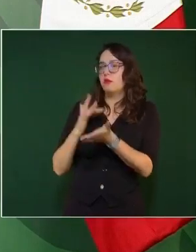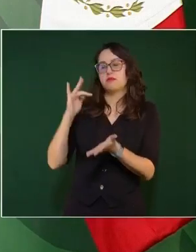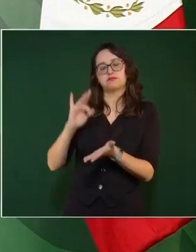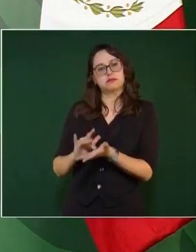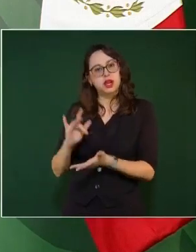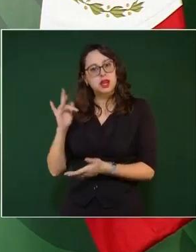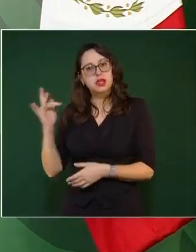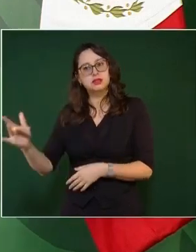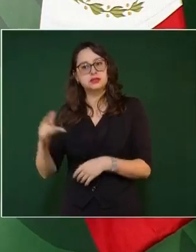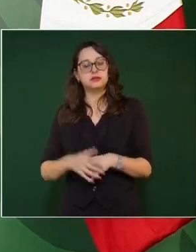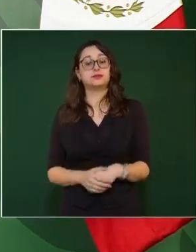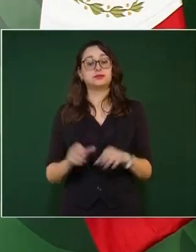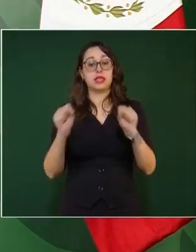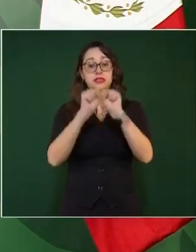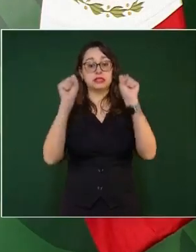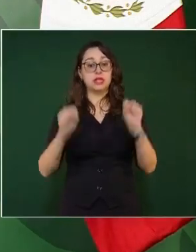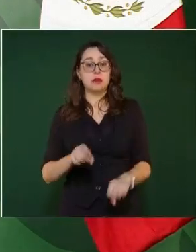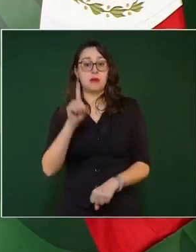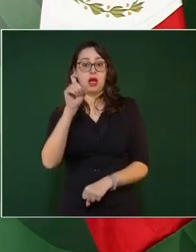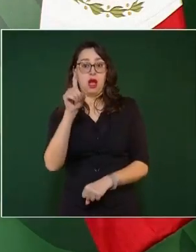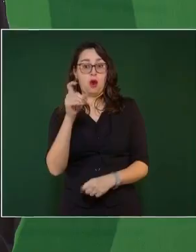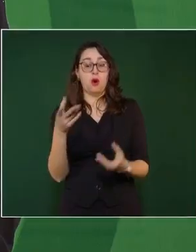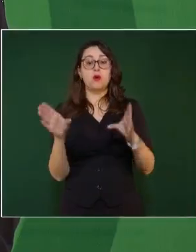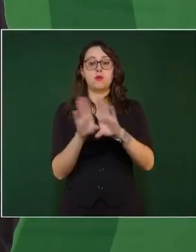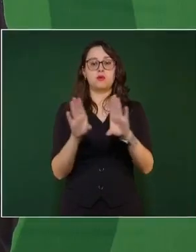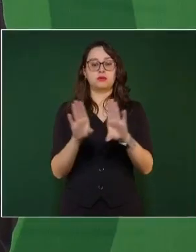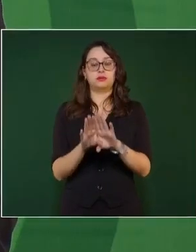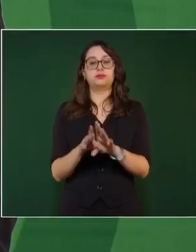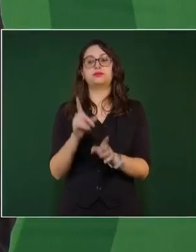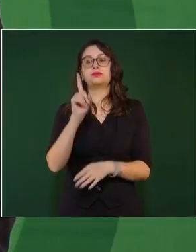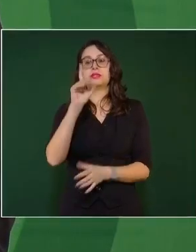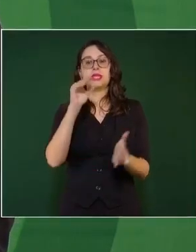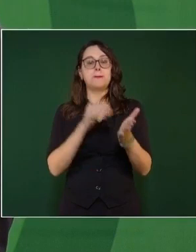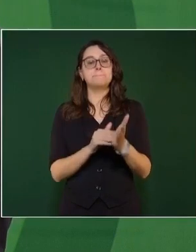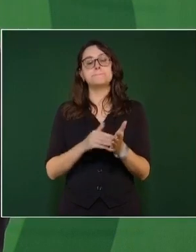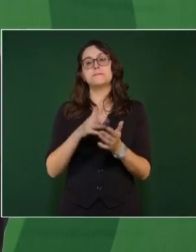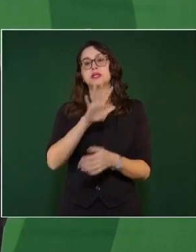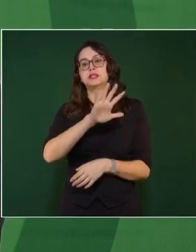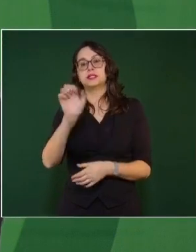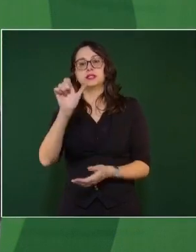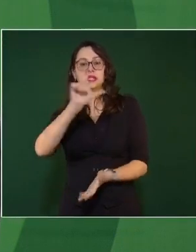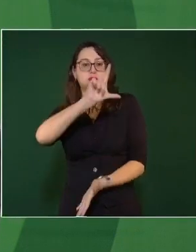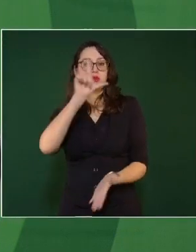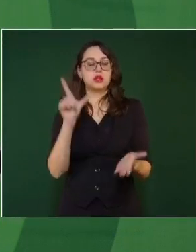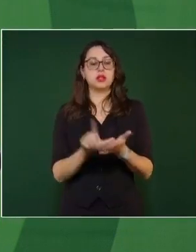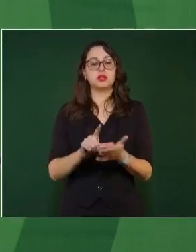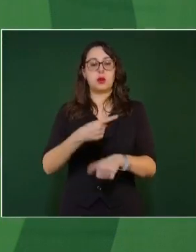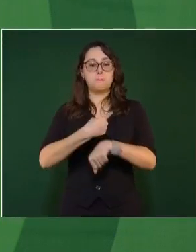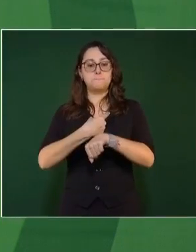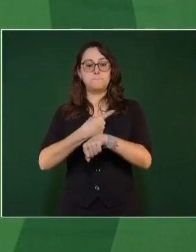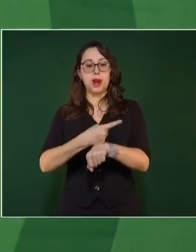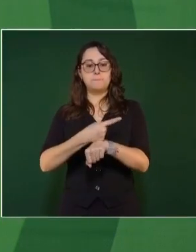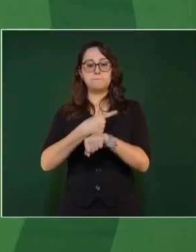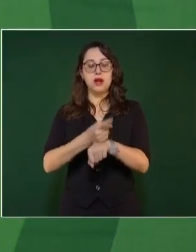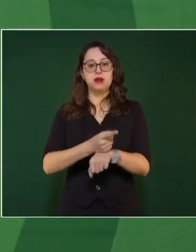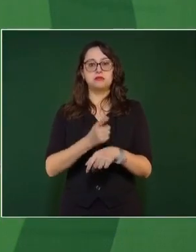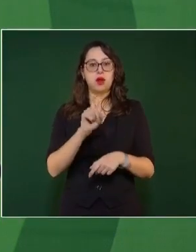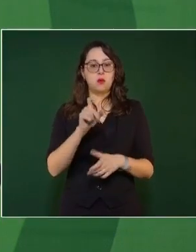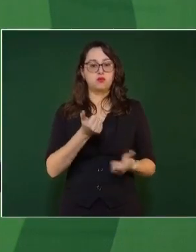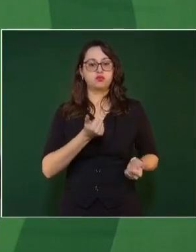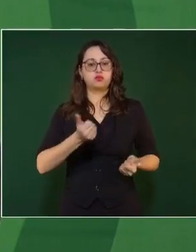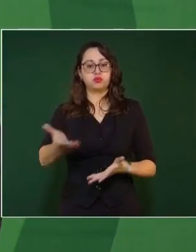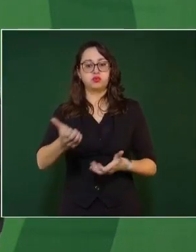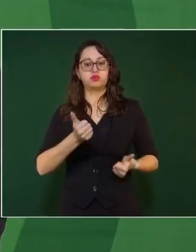siguientes características: capacidad de surtir hasta 1,500 litros por segundo, muy similar a lo que suministra el día de hoy